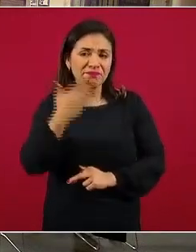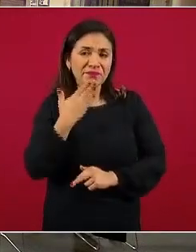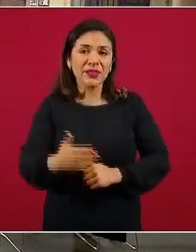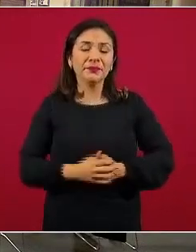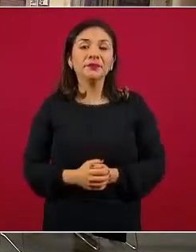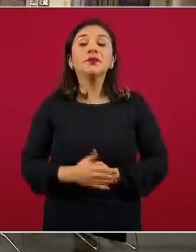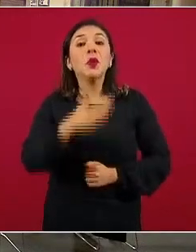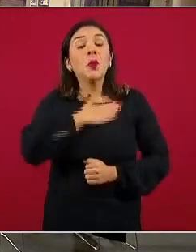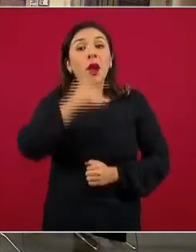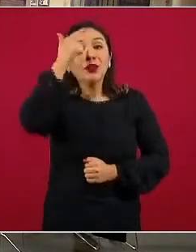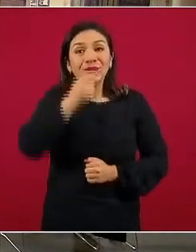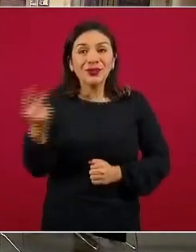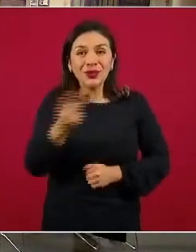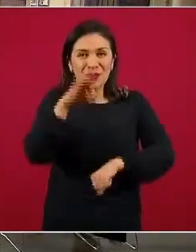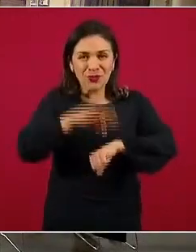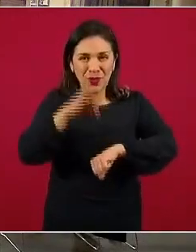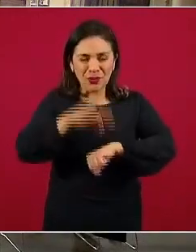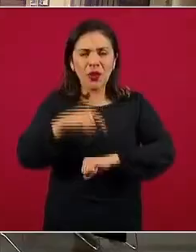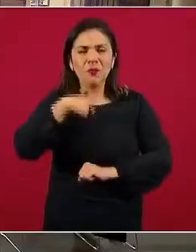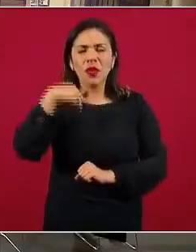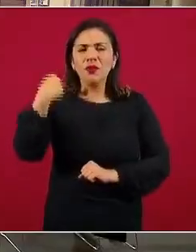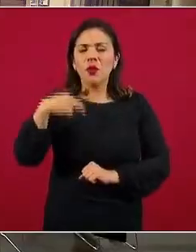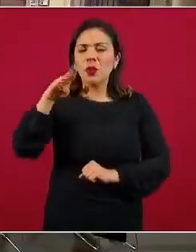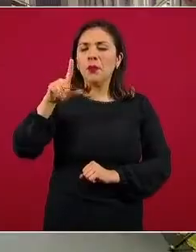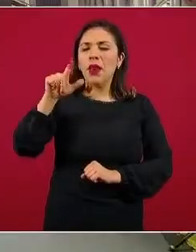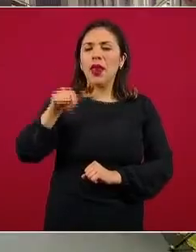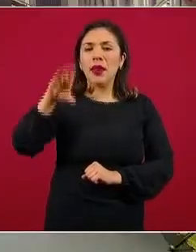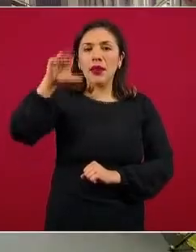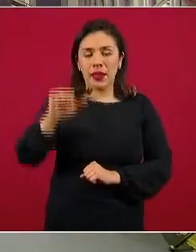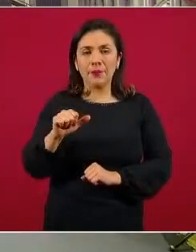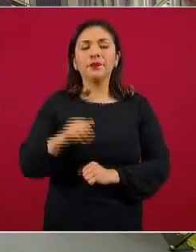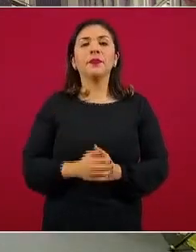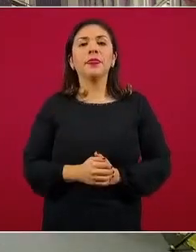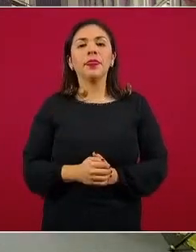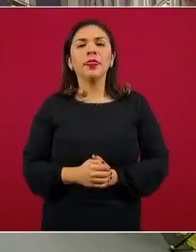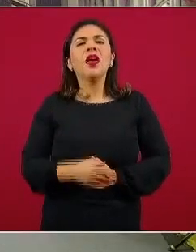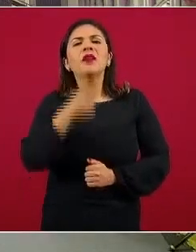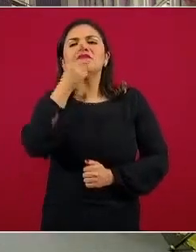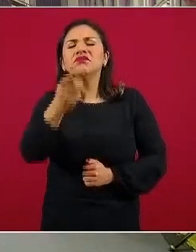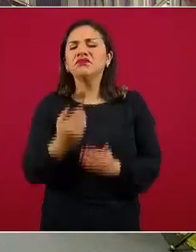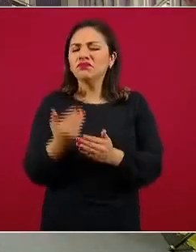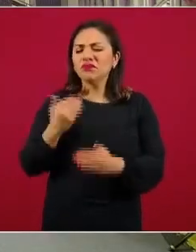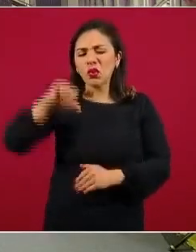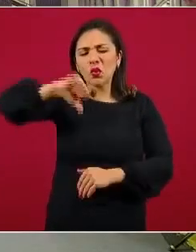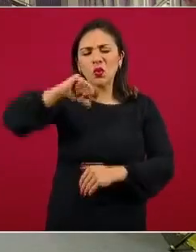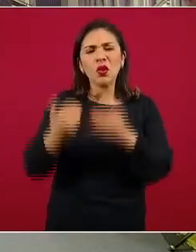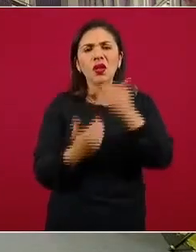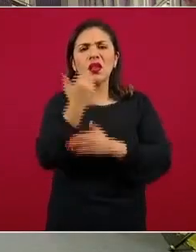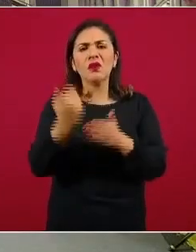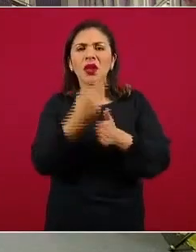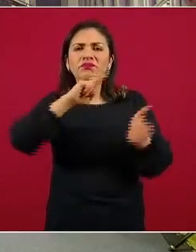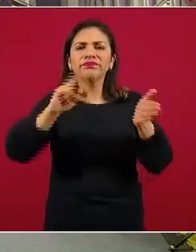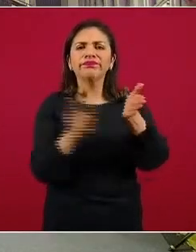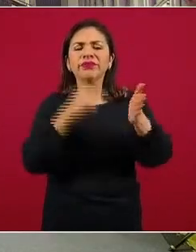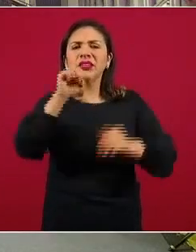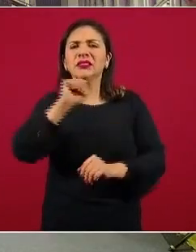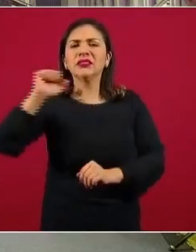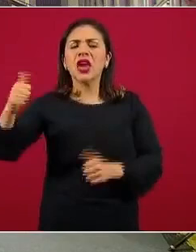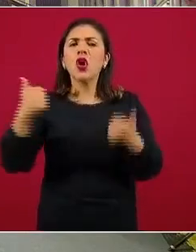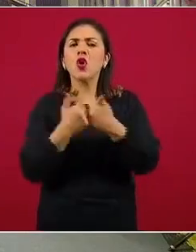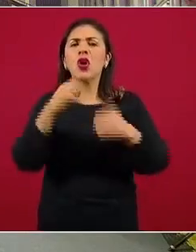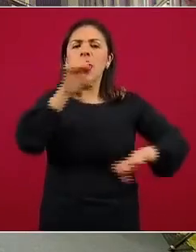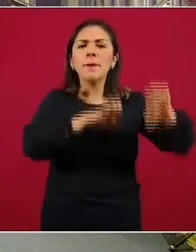noches, doctores. Blanca Valadez, de Grupo Milenio. Sobre el convenio que se firmó hoy la Secretaría de Salud con